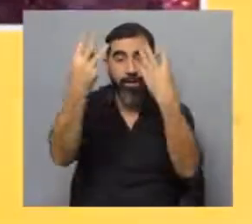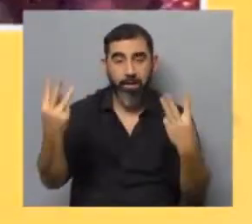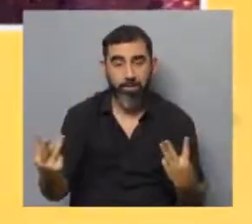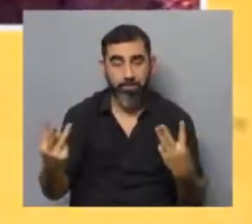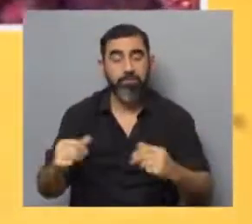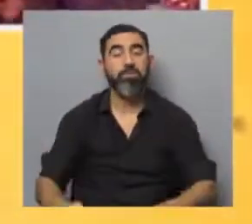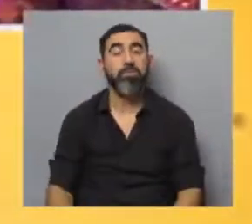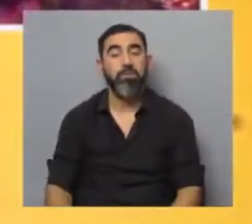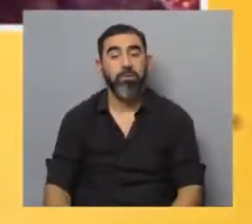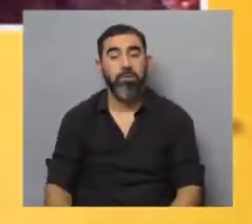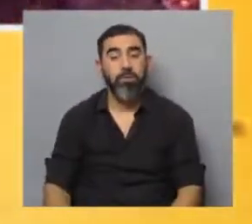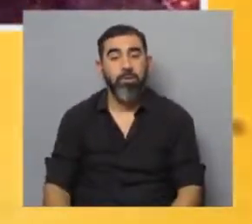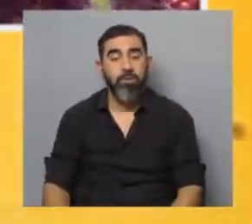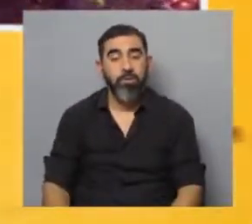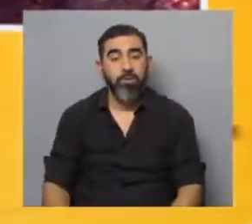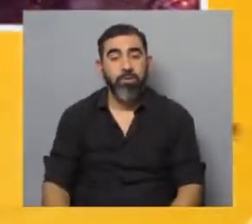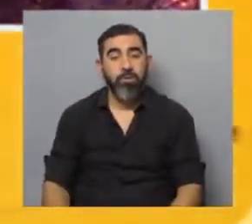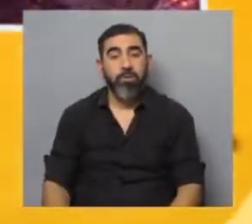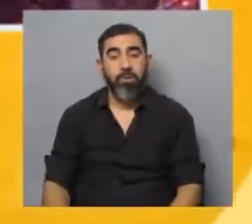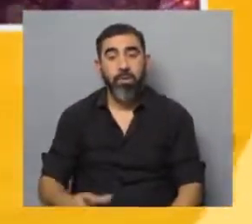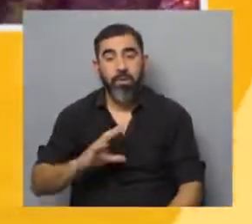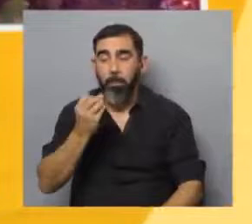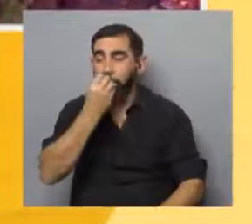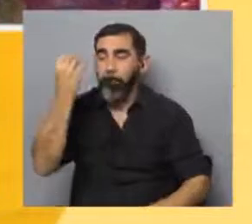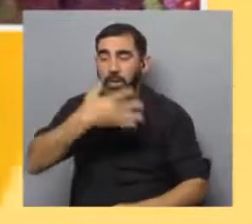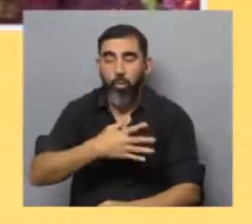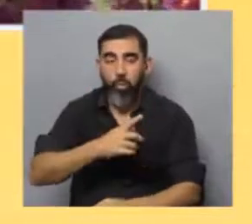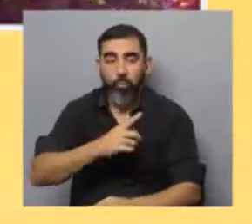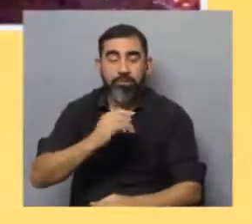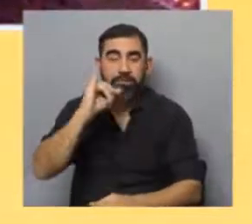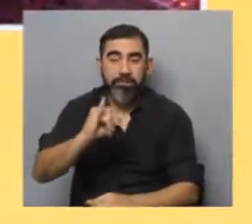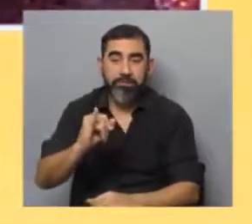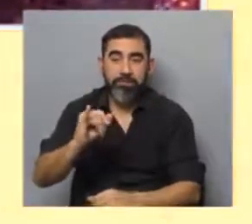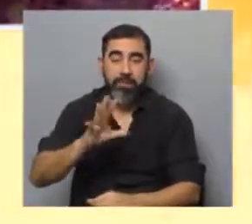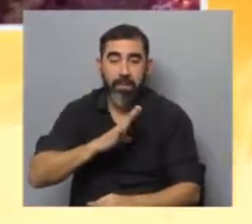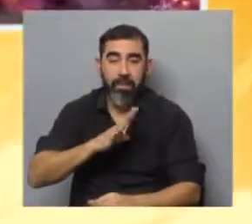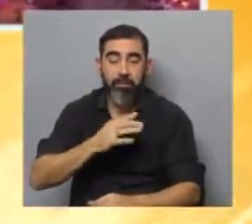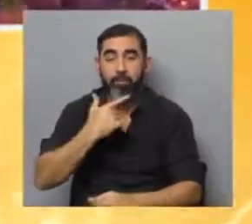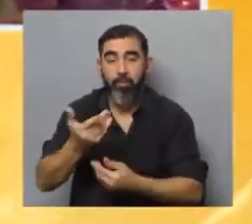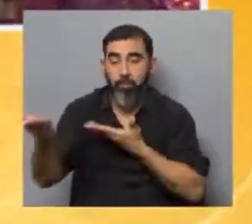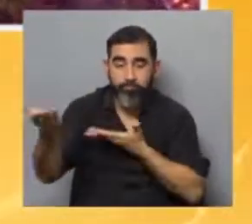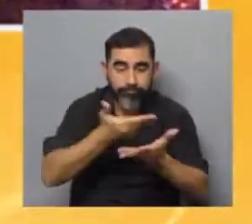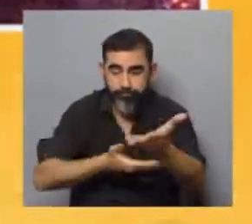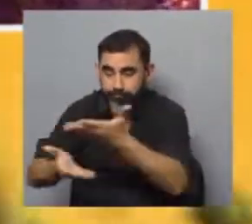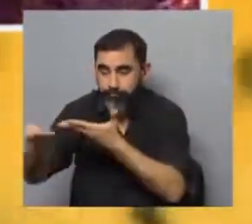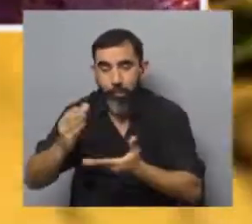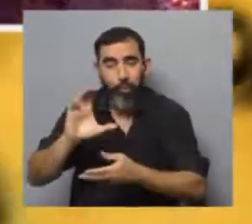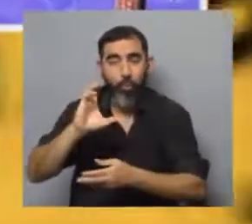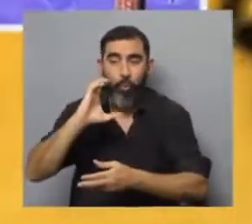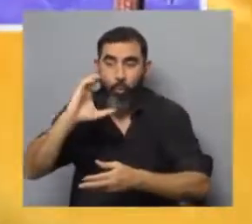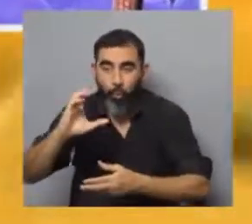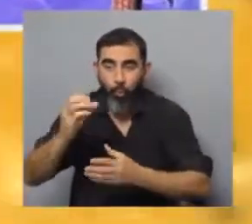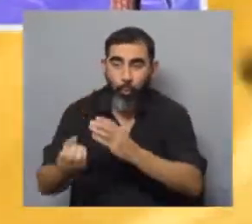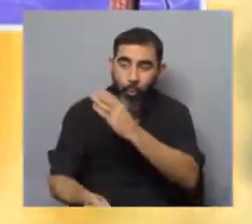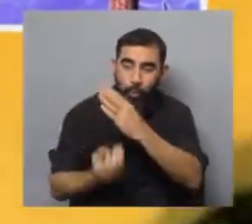que uno se potencia, digamos, si formando estos clubes y